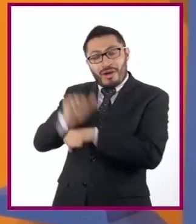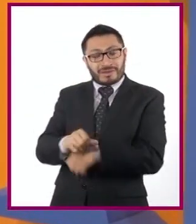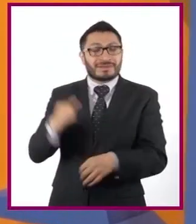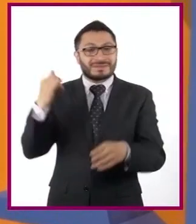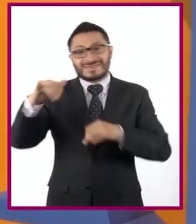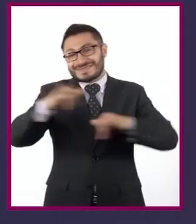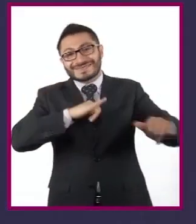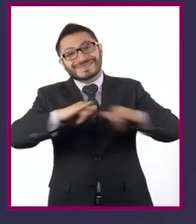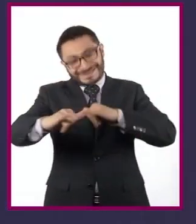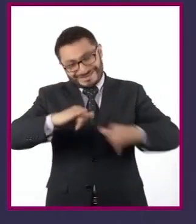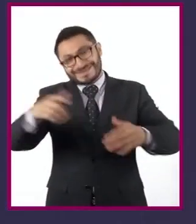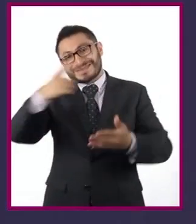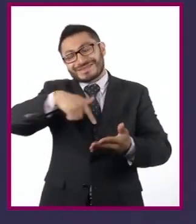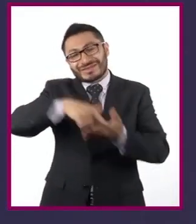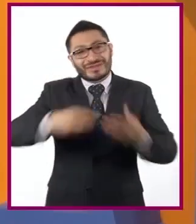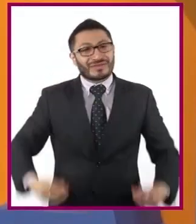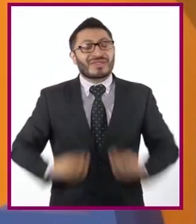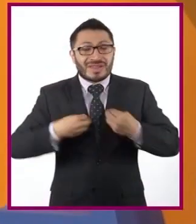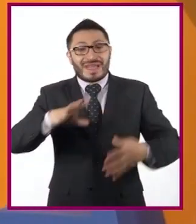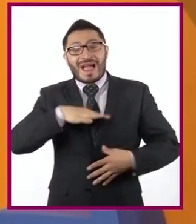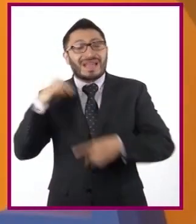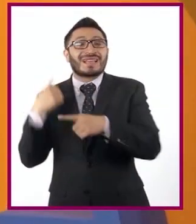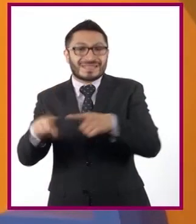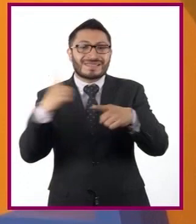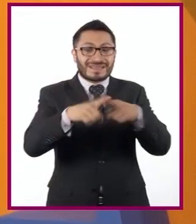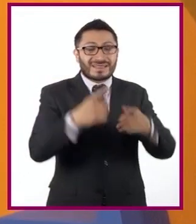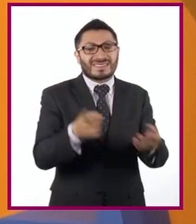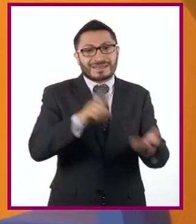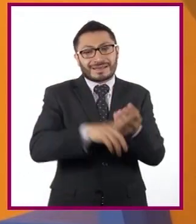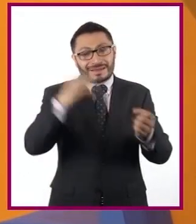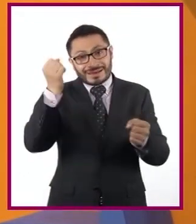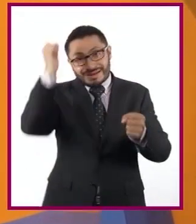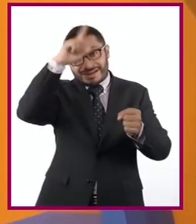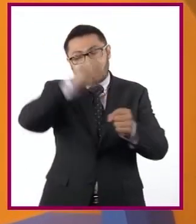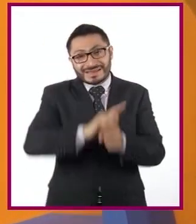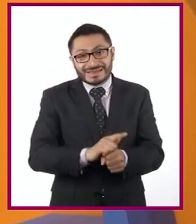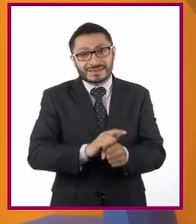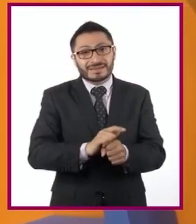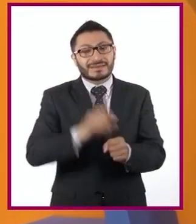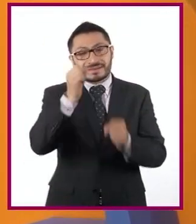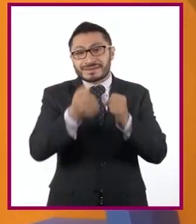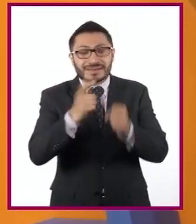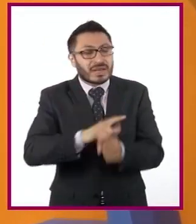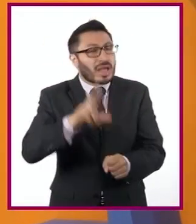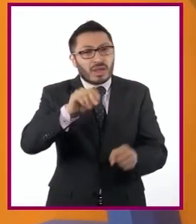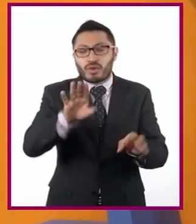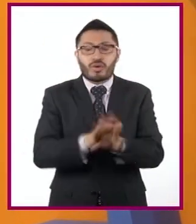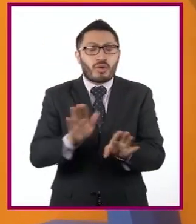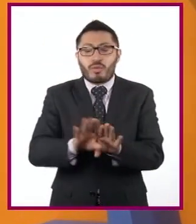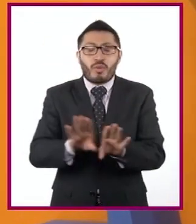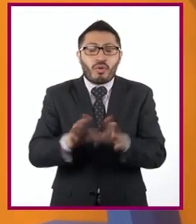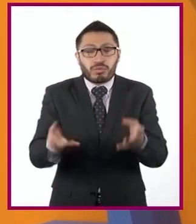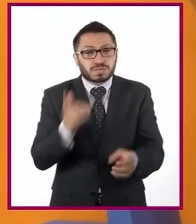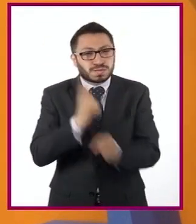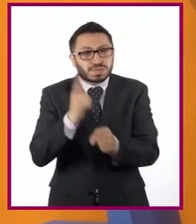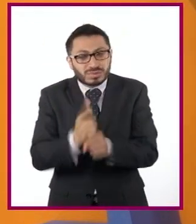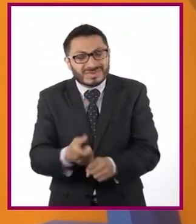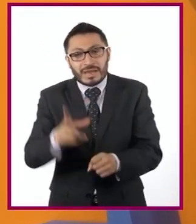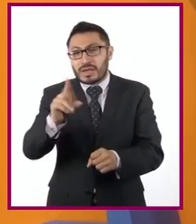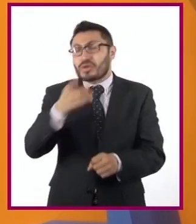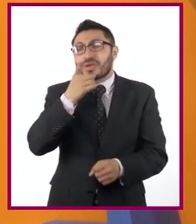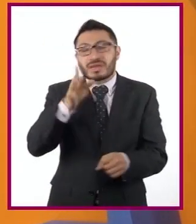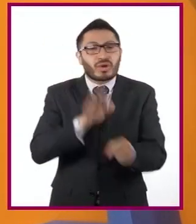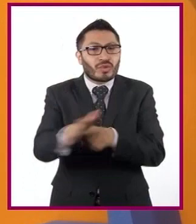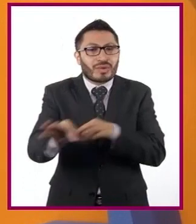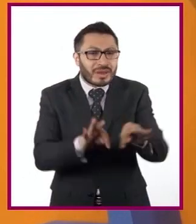geográfico, muestran diferencias marcadas. En el sociocultural no lo podemos saber, puesto que no indican a qué se dedican